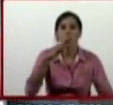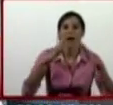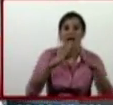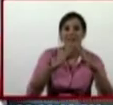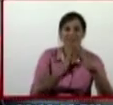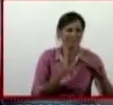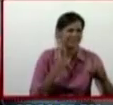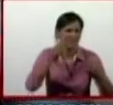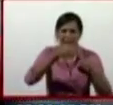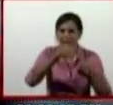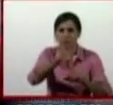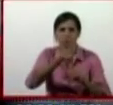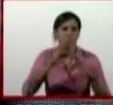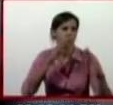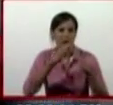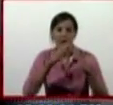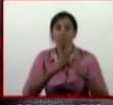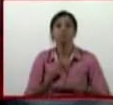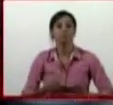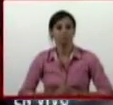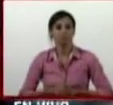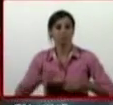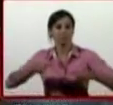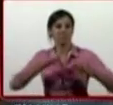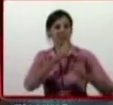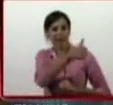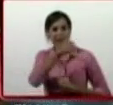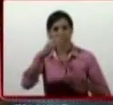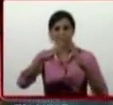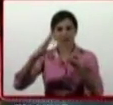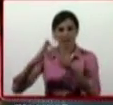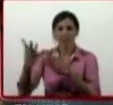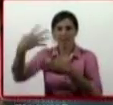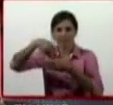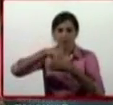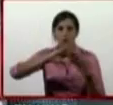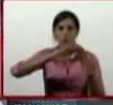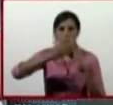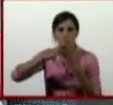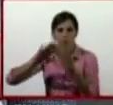directamente. El Casa por Casa en la comunidad.